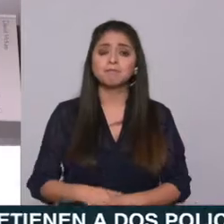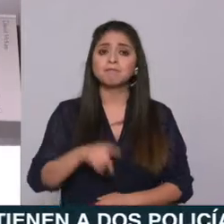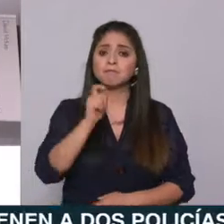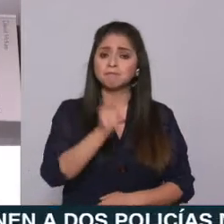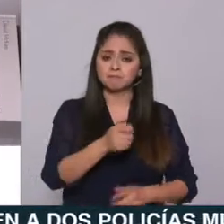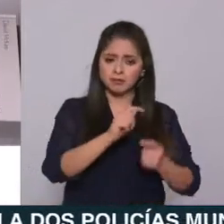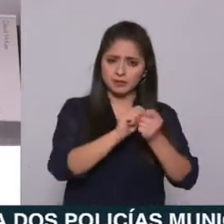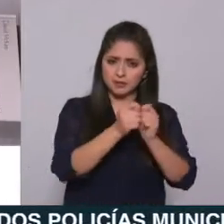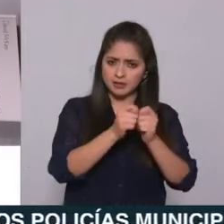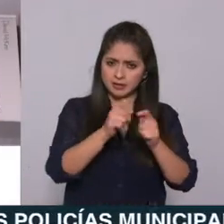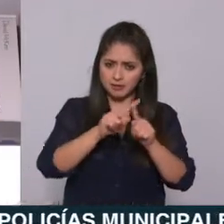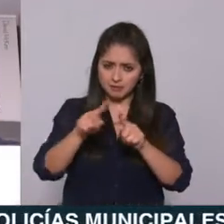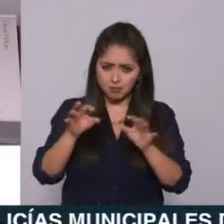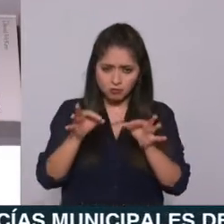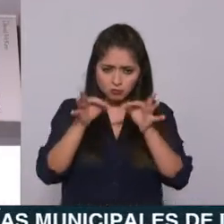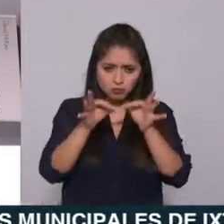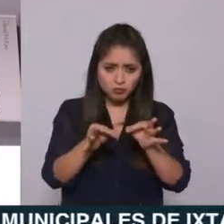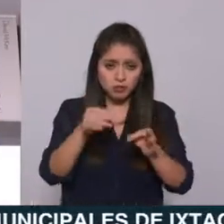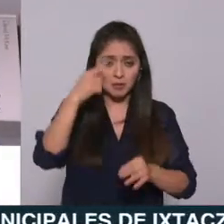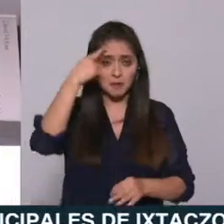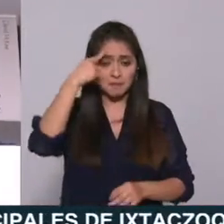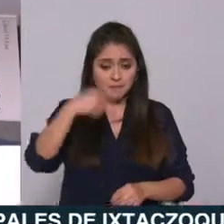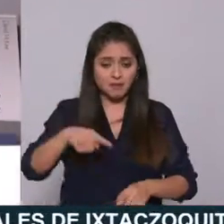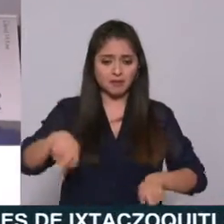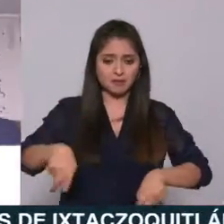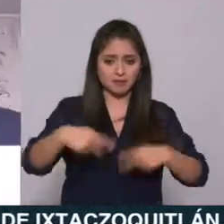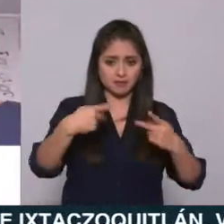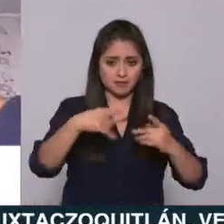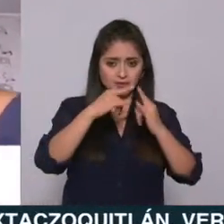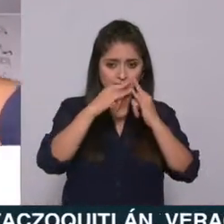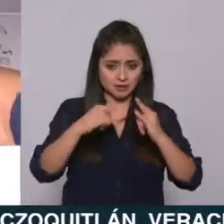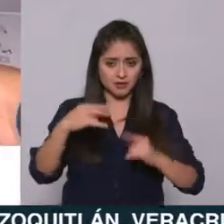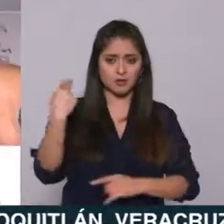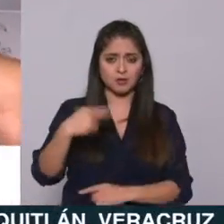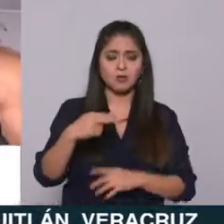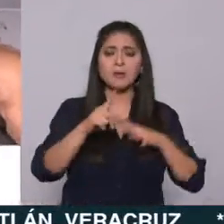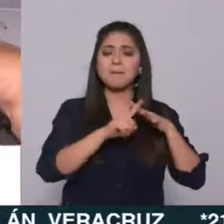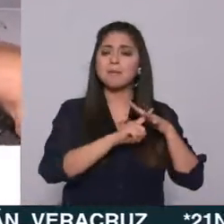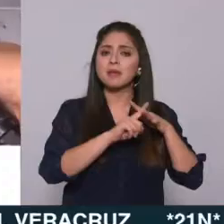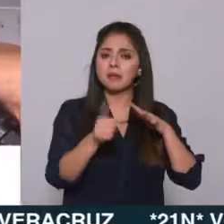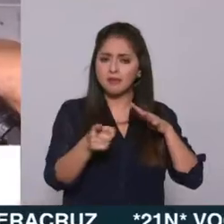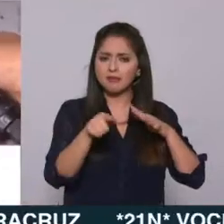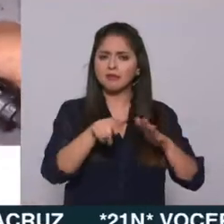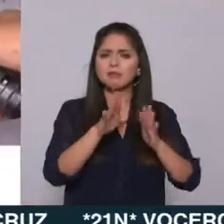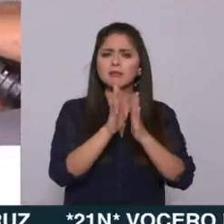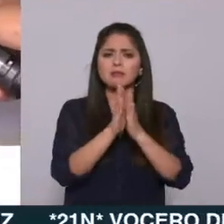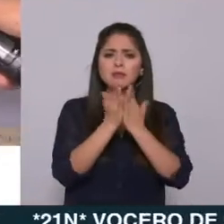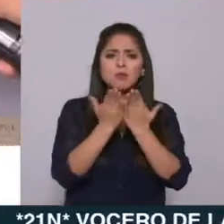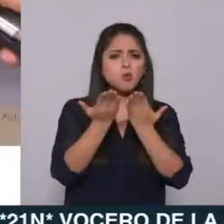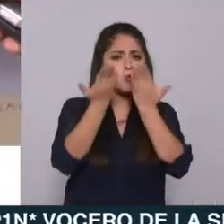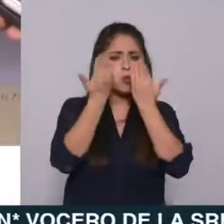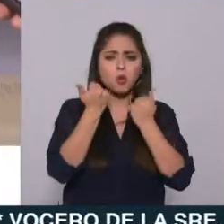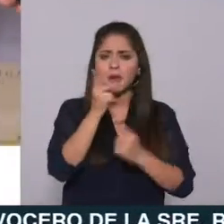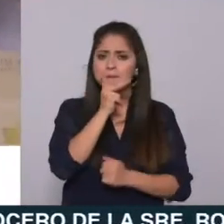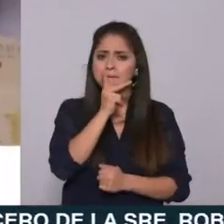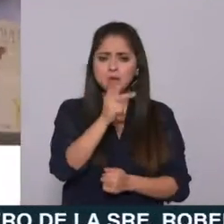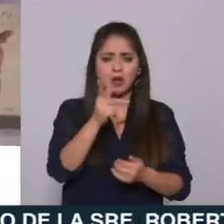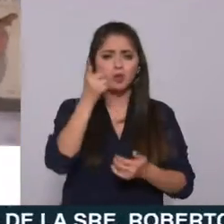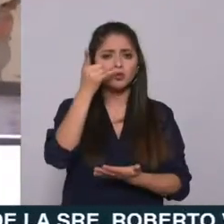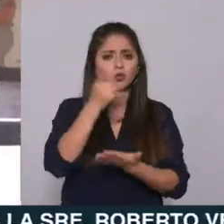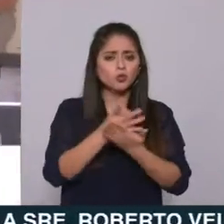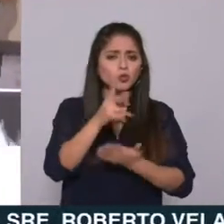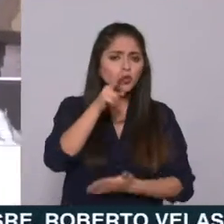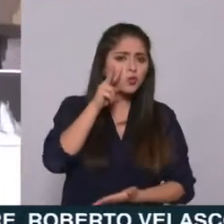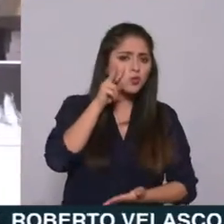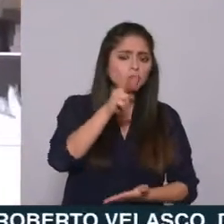íntegras. Las dos novedades para esta feria es este de Migrantes. Este es un libro sin texto, es totalmente a través de las